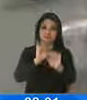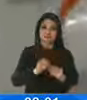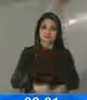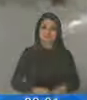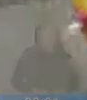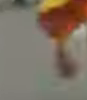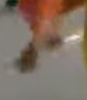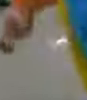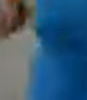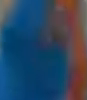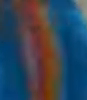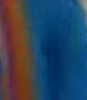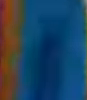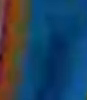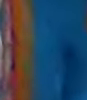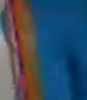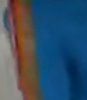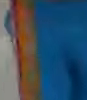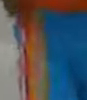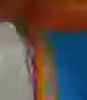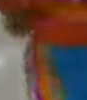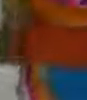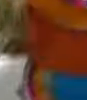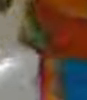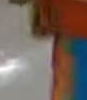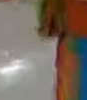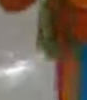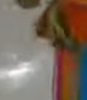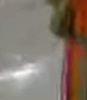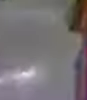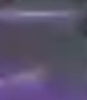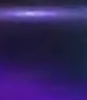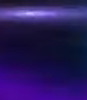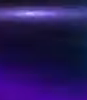Desde la ciudad de Ipiales, Colombia, informa Miriam Enríquez.